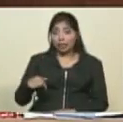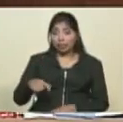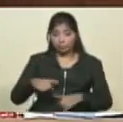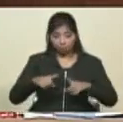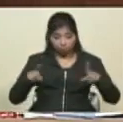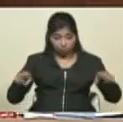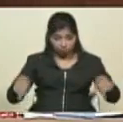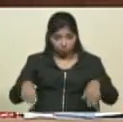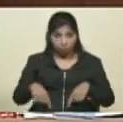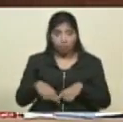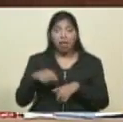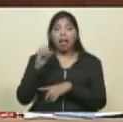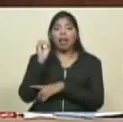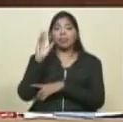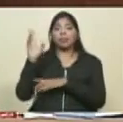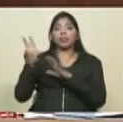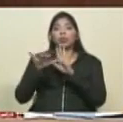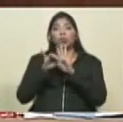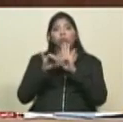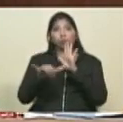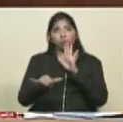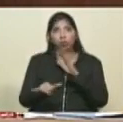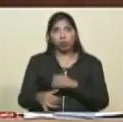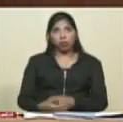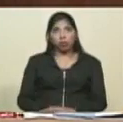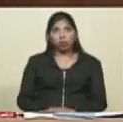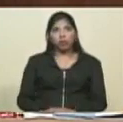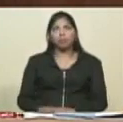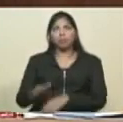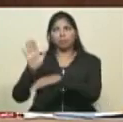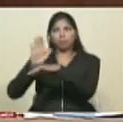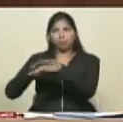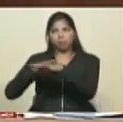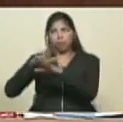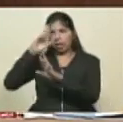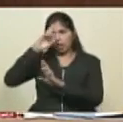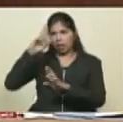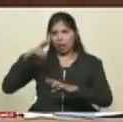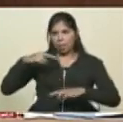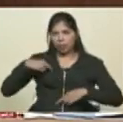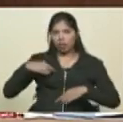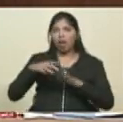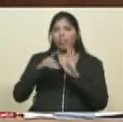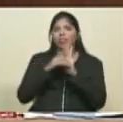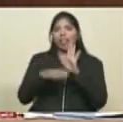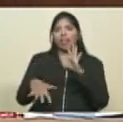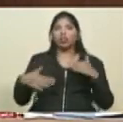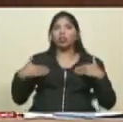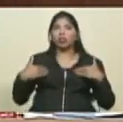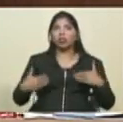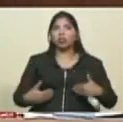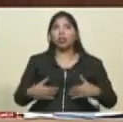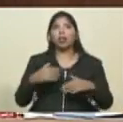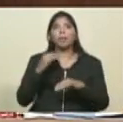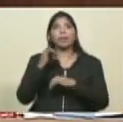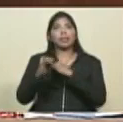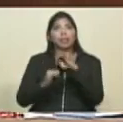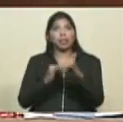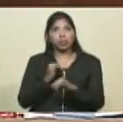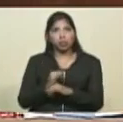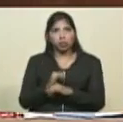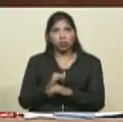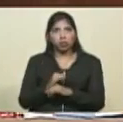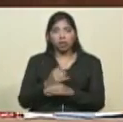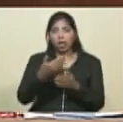Constituyente les hacemos un llamado al respeto al derecho internacional, al respeto a la Carta de las